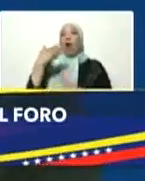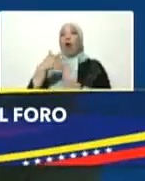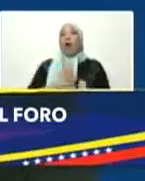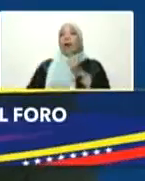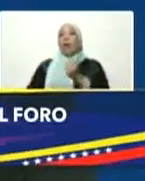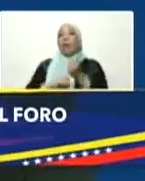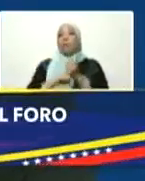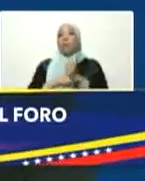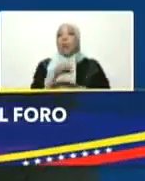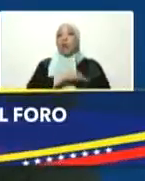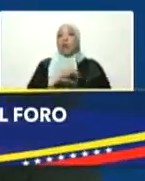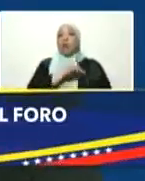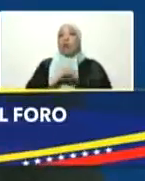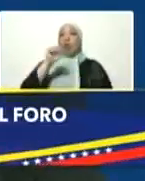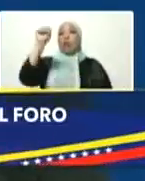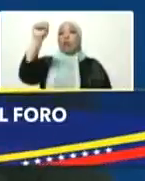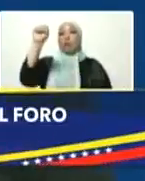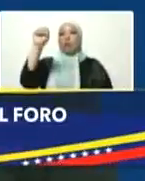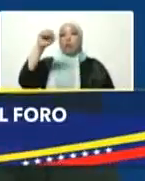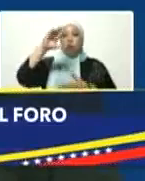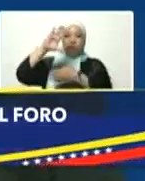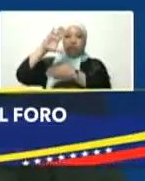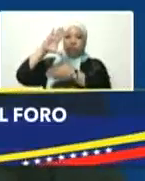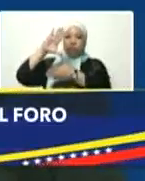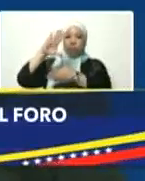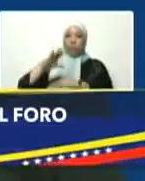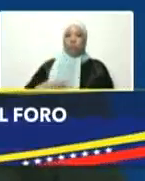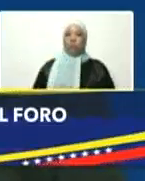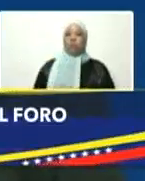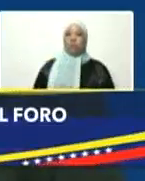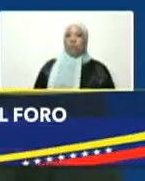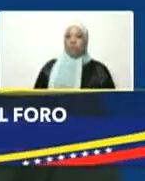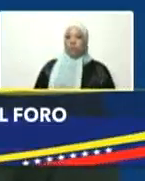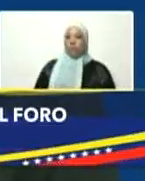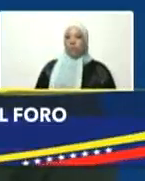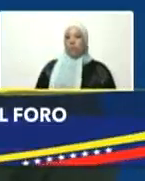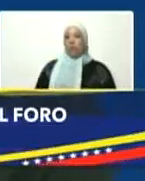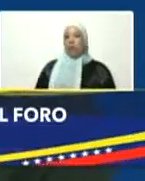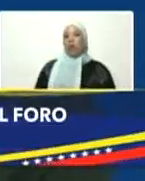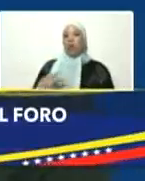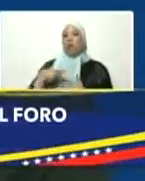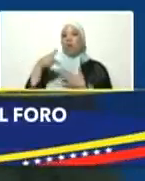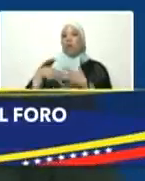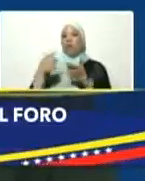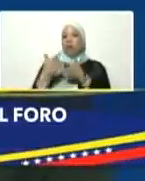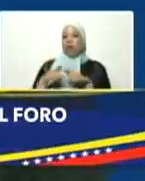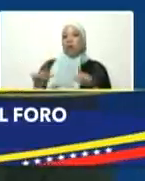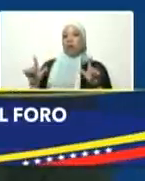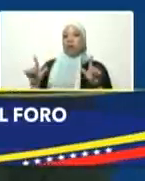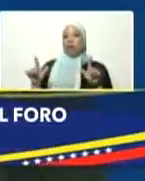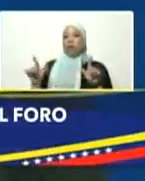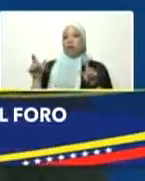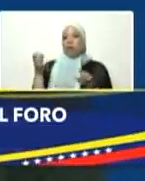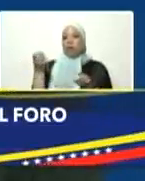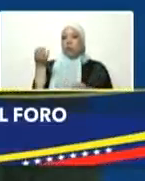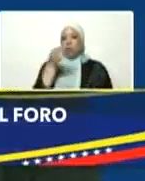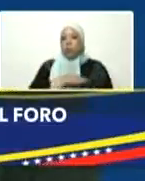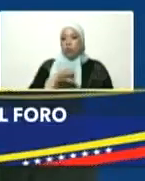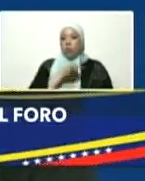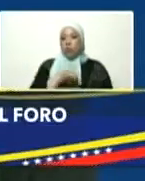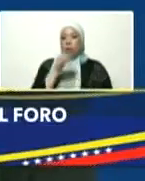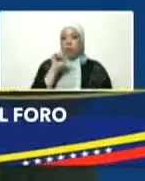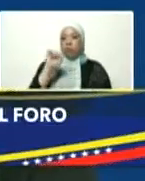que vamos a continuar trabajando en ese proyecto libertario del socialismo del siglo